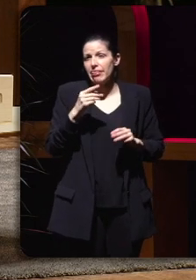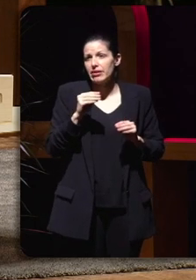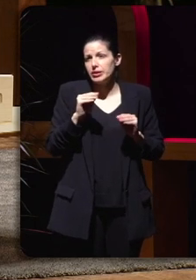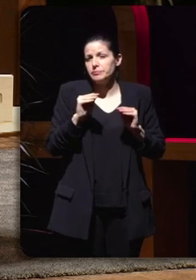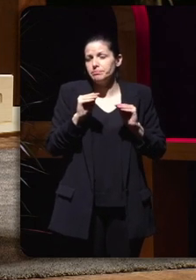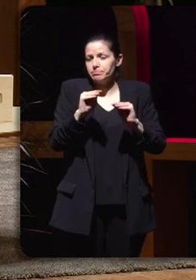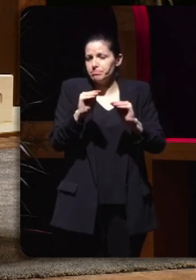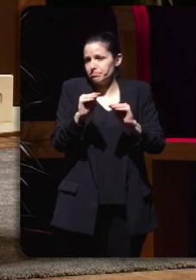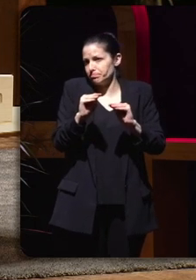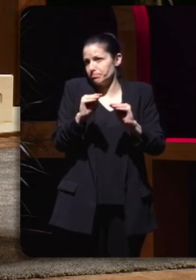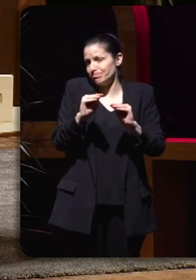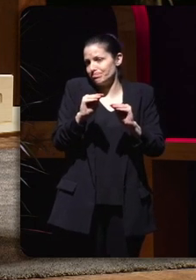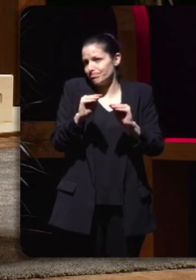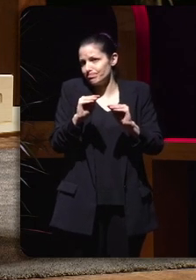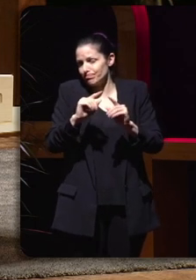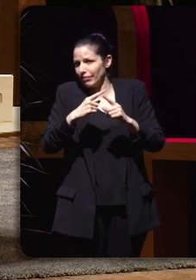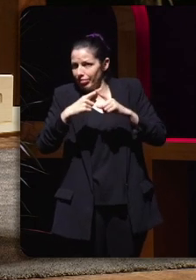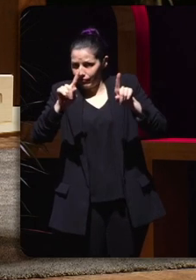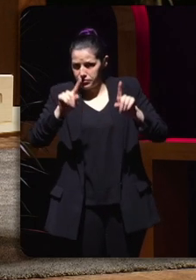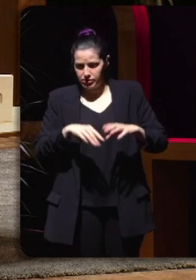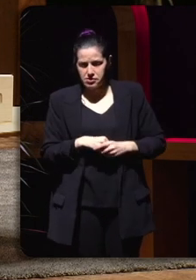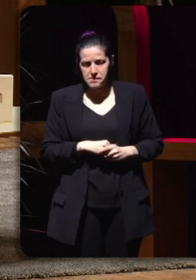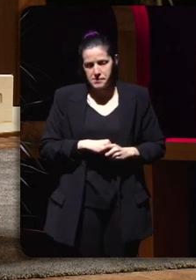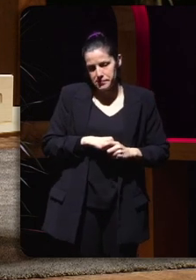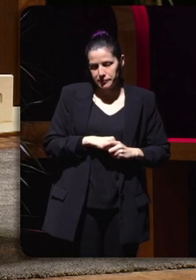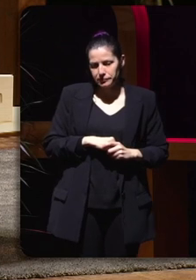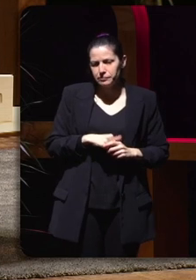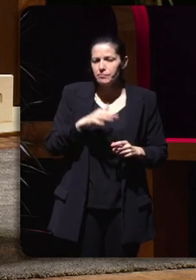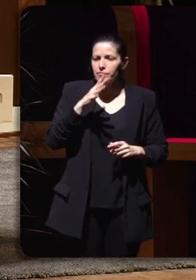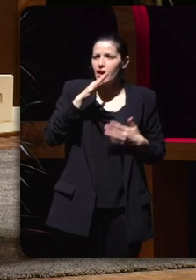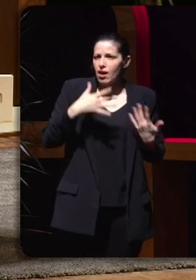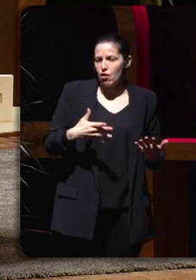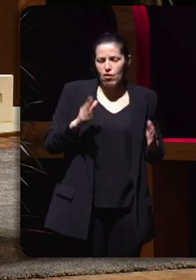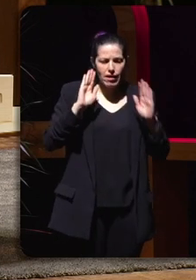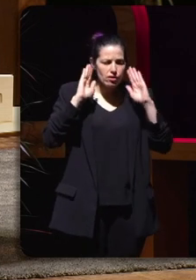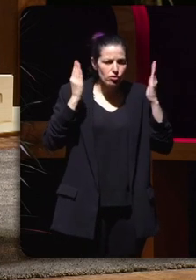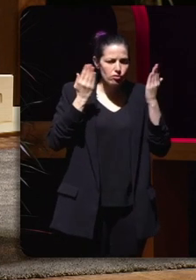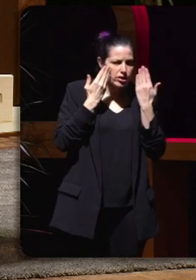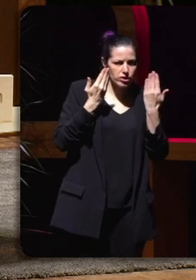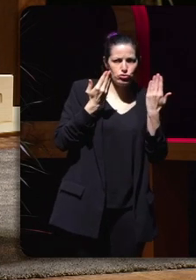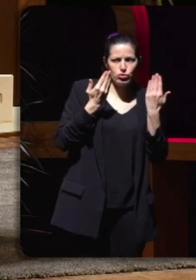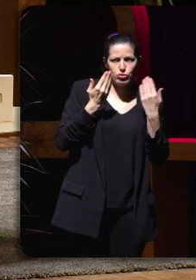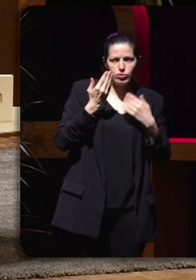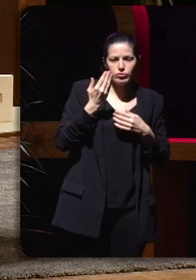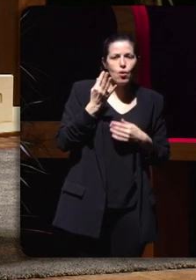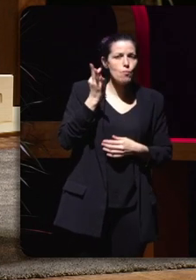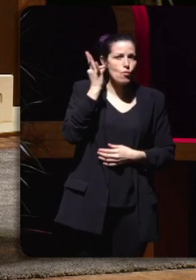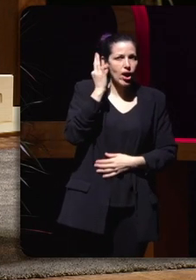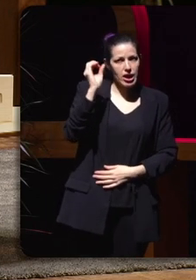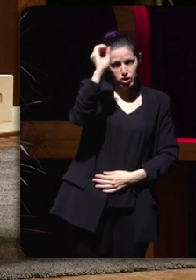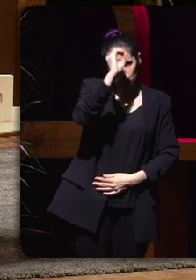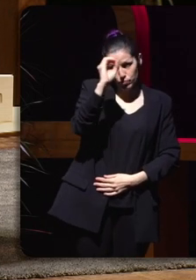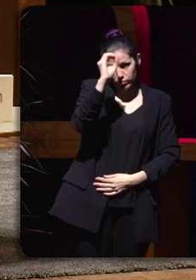y dado que estamos hablando estamos en un congreso de mujeres que opinan y acabo de mencionar a dos señores creo que